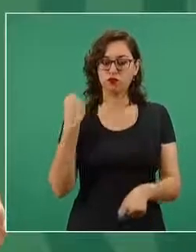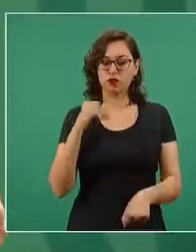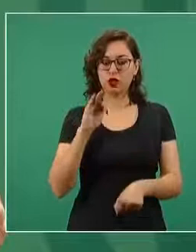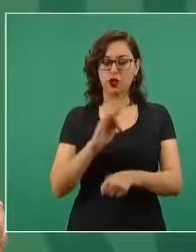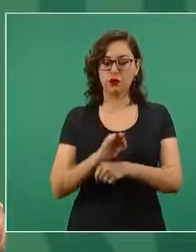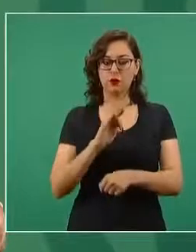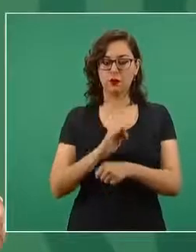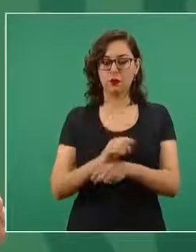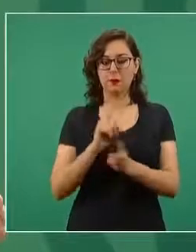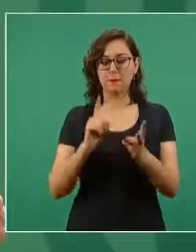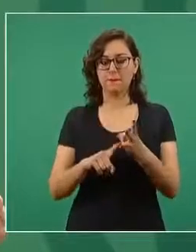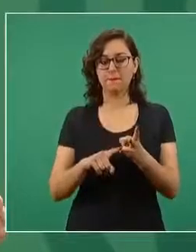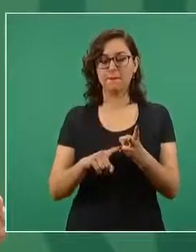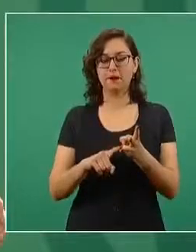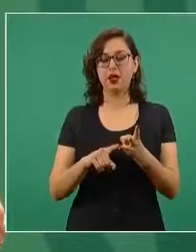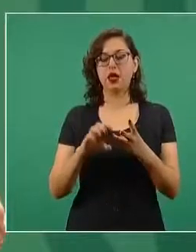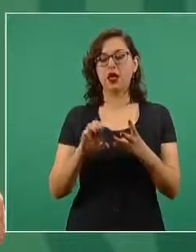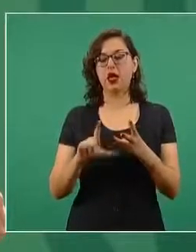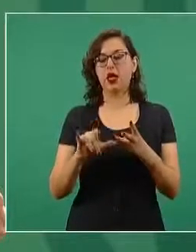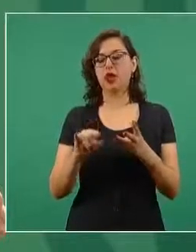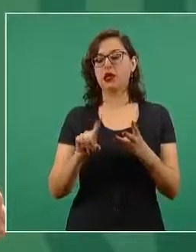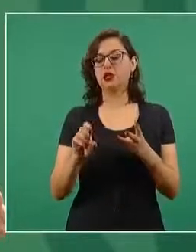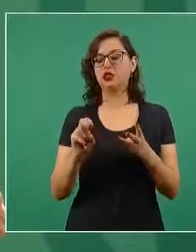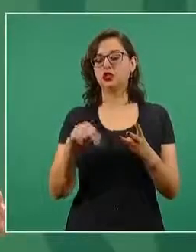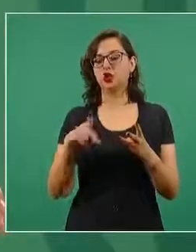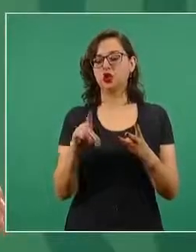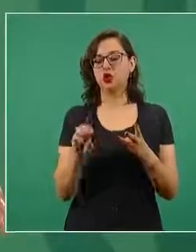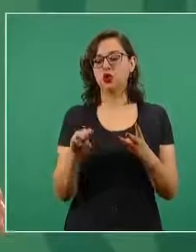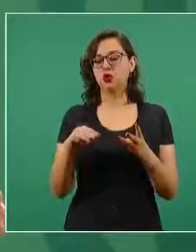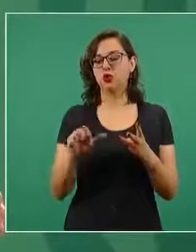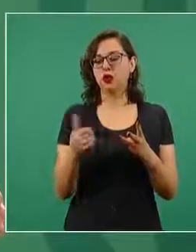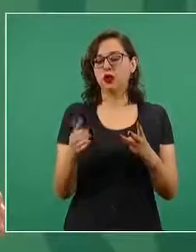Meyer, que fue el que